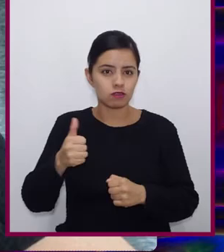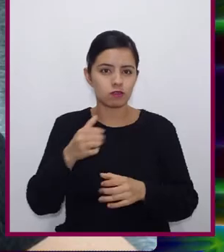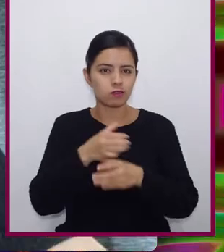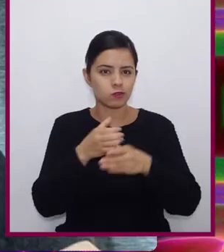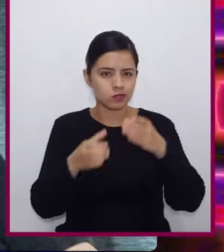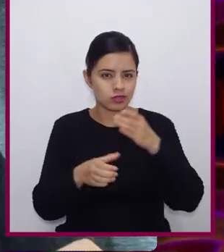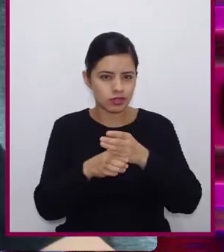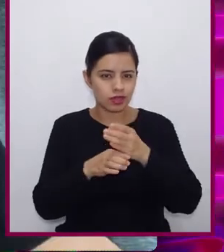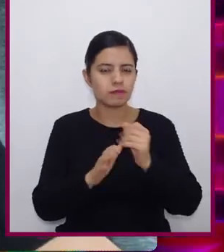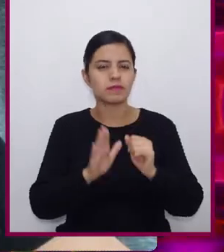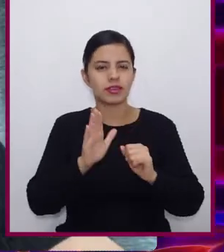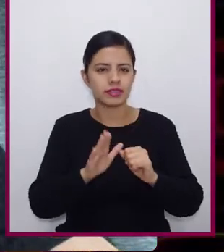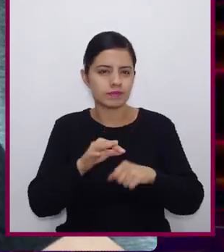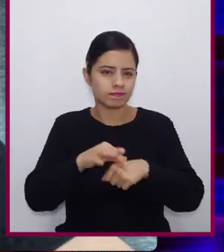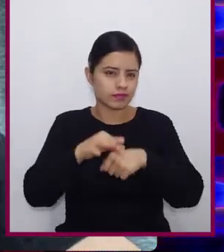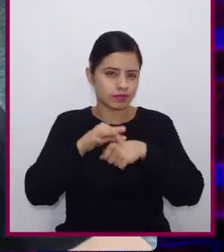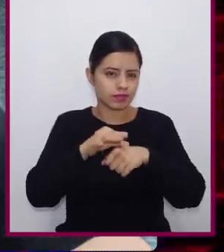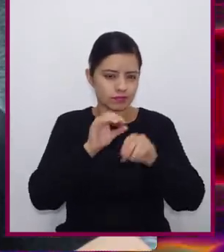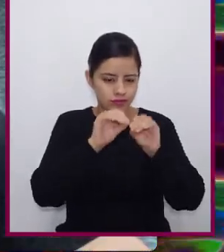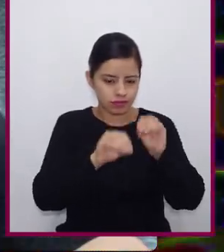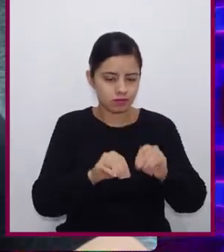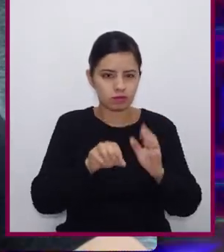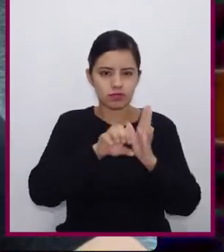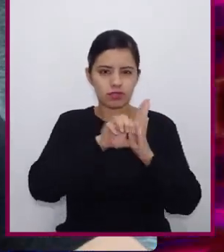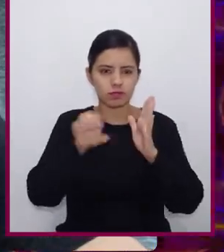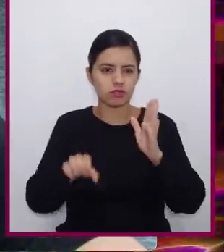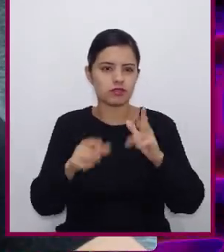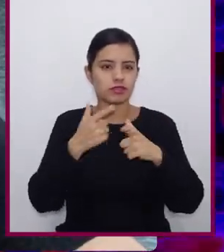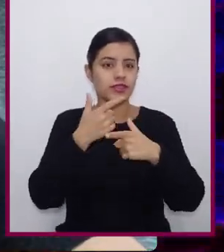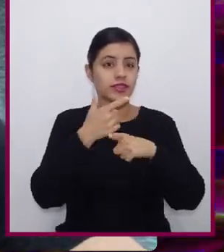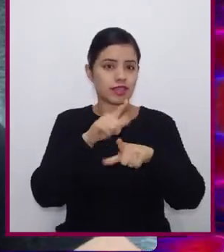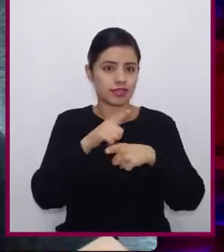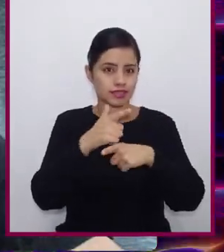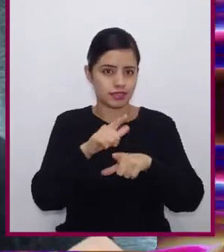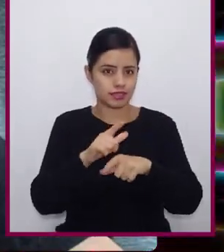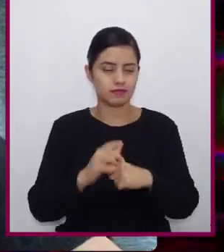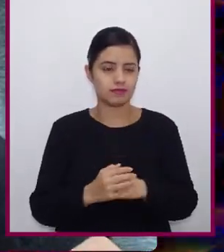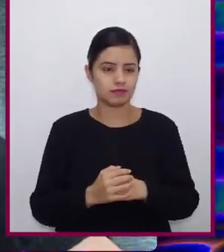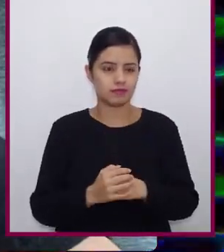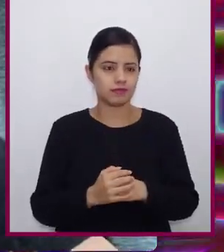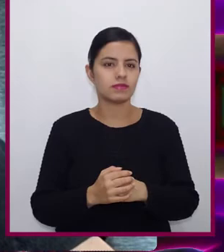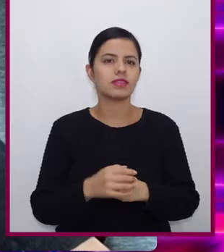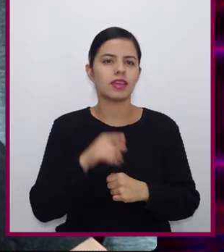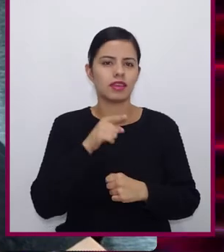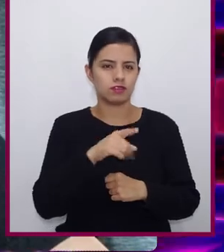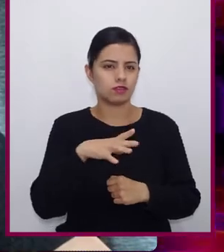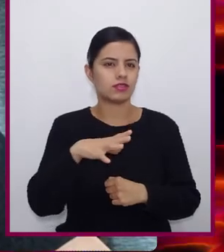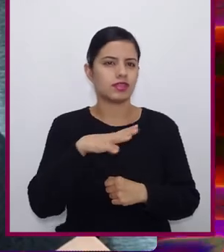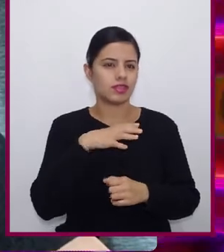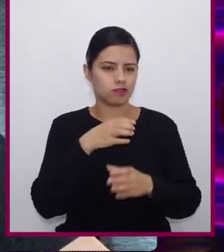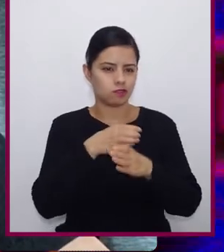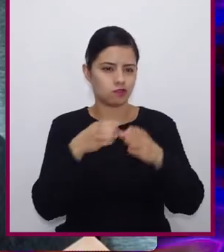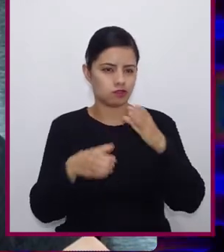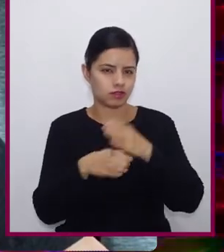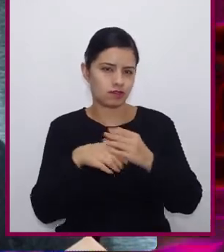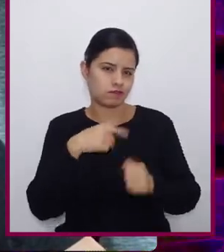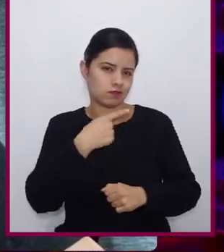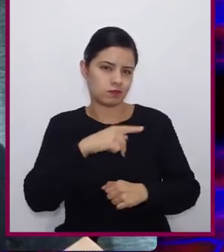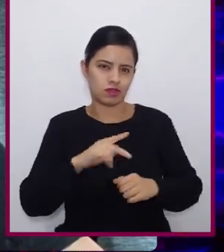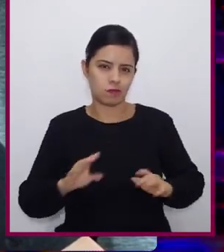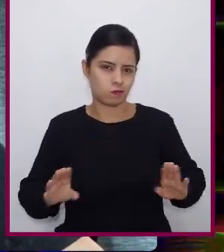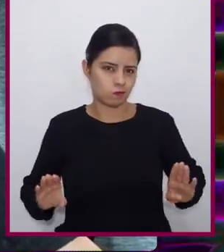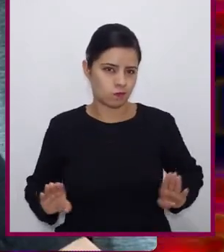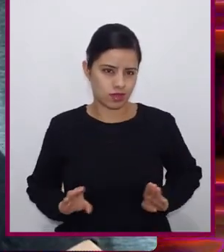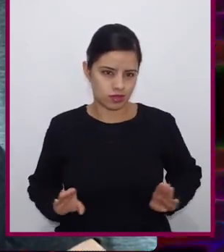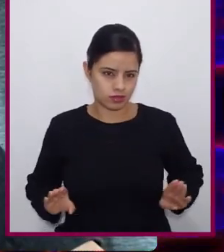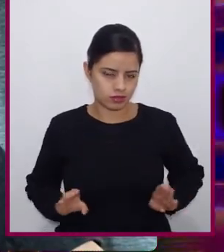un objeto. Vamos a poner el ejemplo de un taxi. En programación orientada a objetos, los objetos tienen algo que son las características y